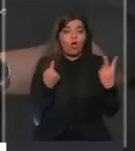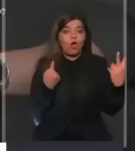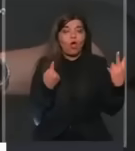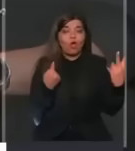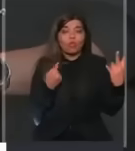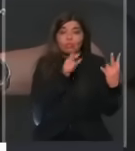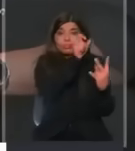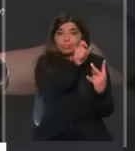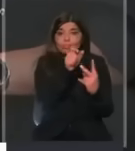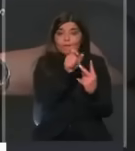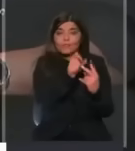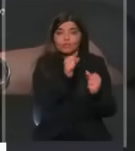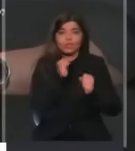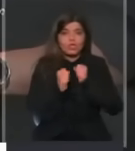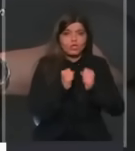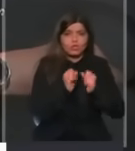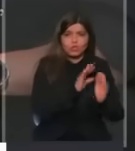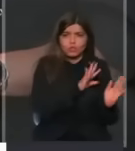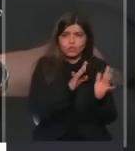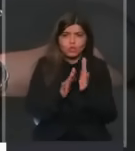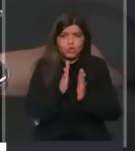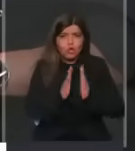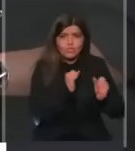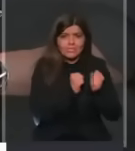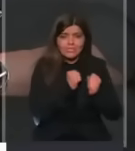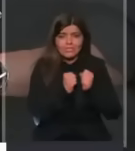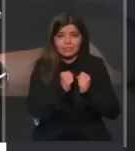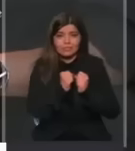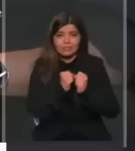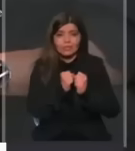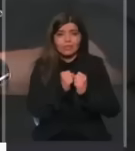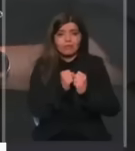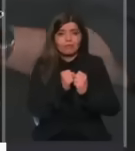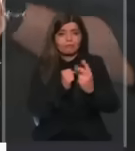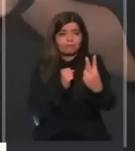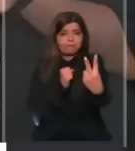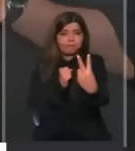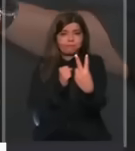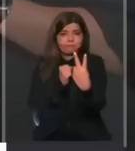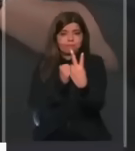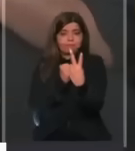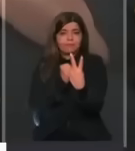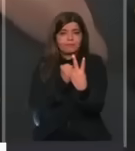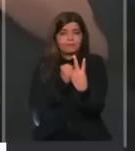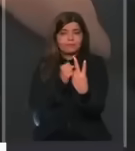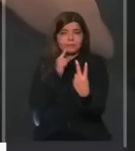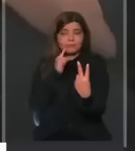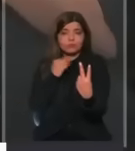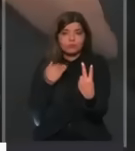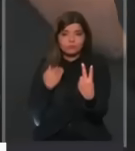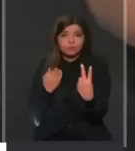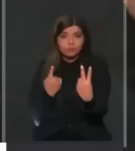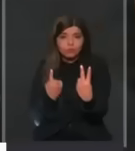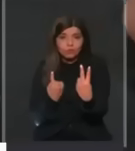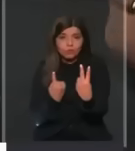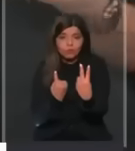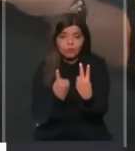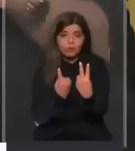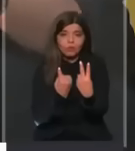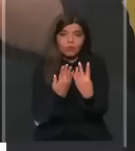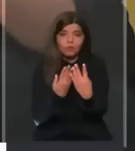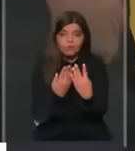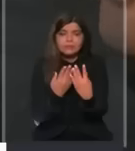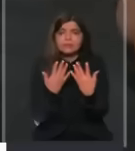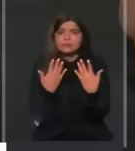corriendo por el camino. Dos personas. De frente. De frente. Empezamos a avanzar y vemos a estas dos personas que ya las